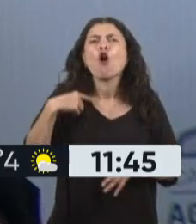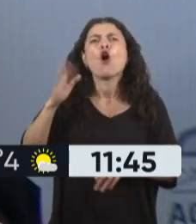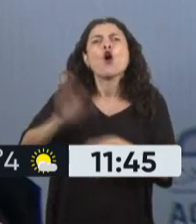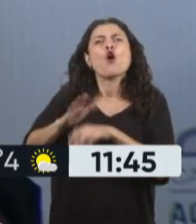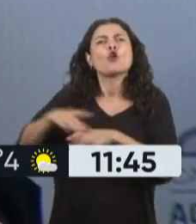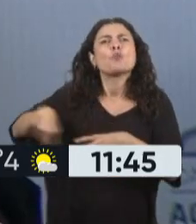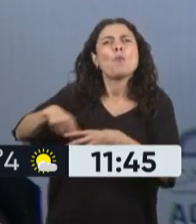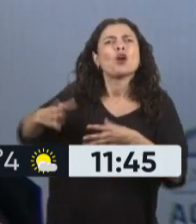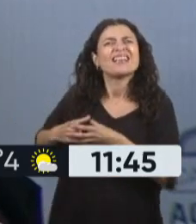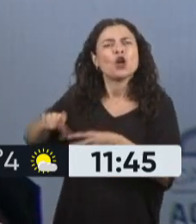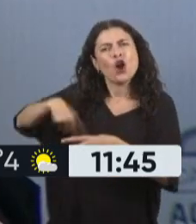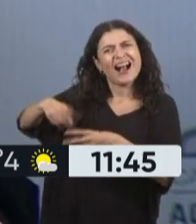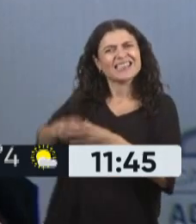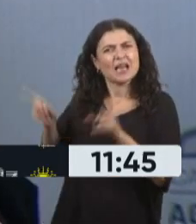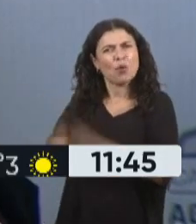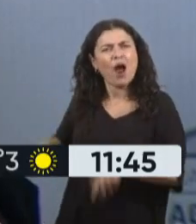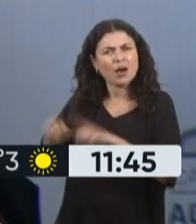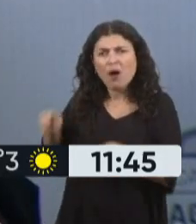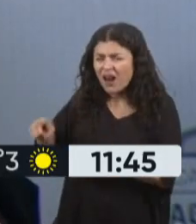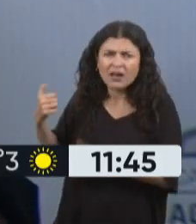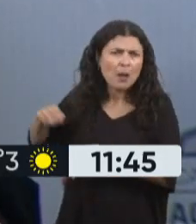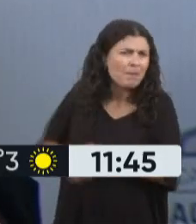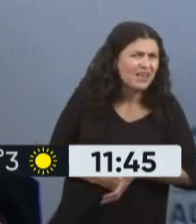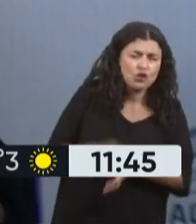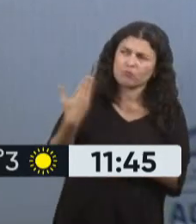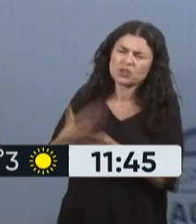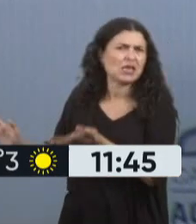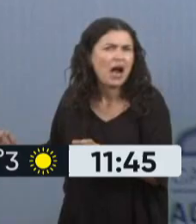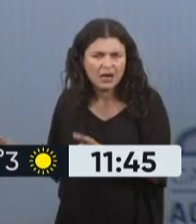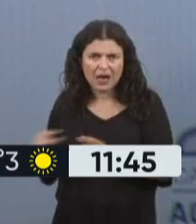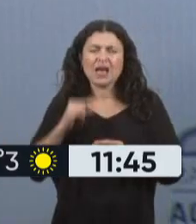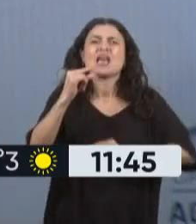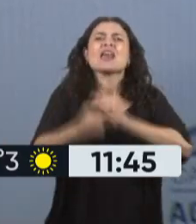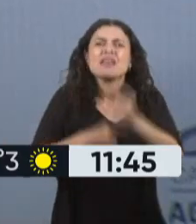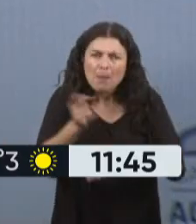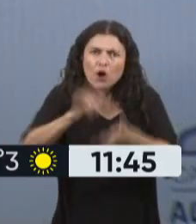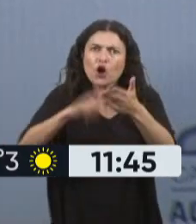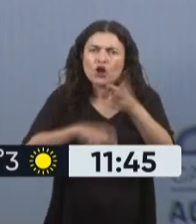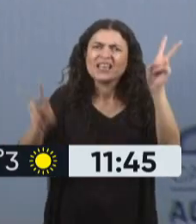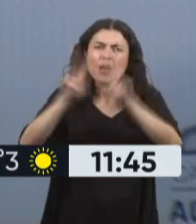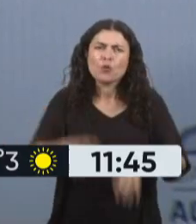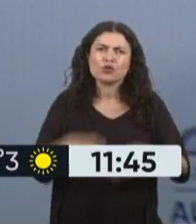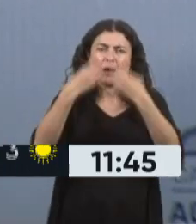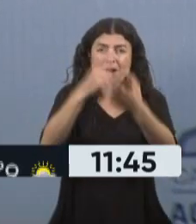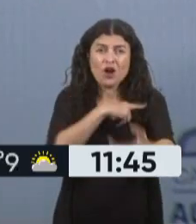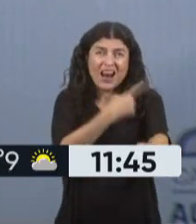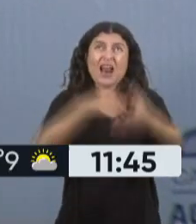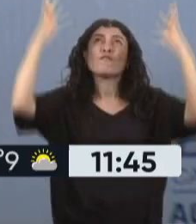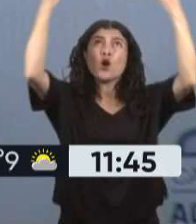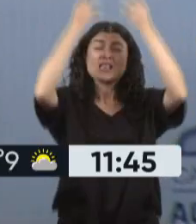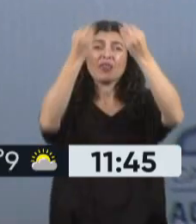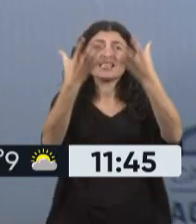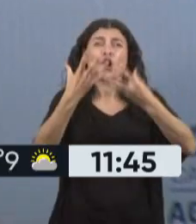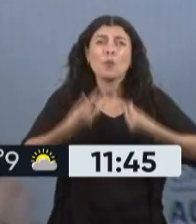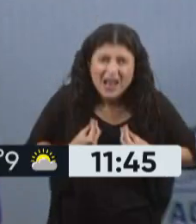nuestras espaldas para volver a ser la gran nación que ya supimos ser. Que tengan todos un excelente día, que la fuerza del cielo nos acompañen